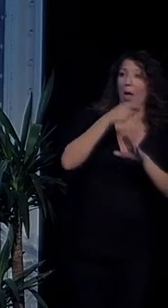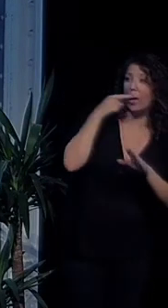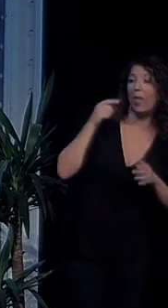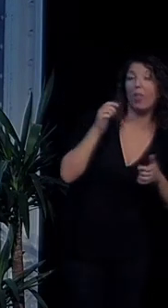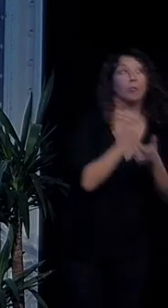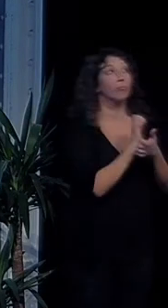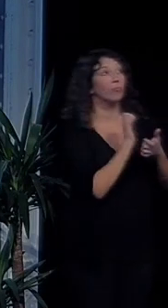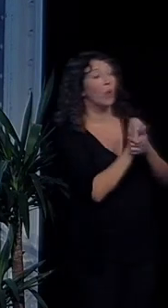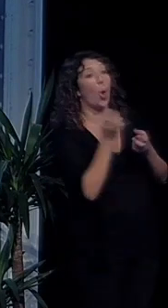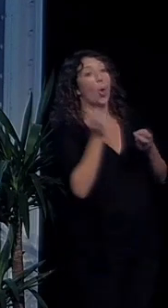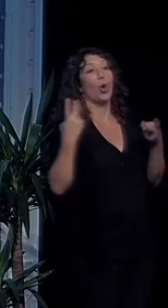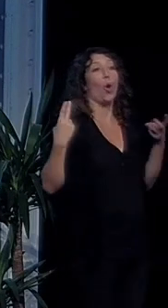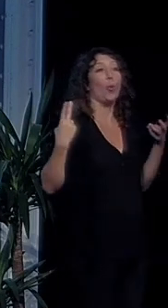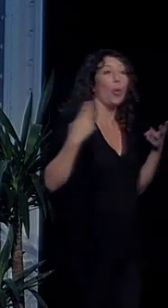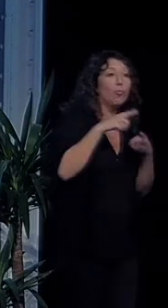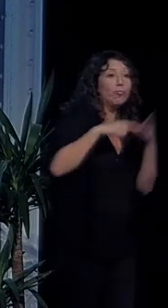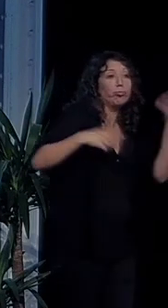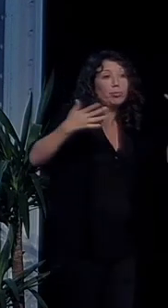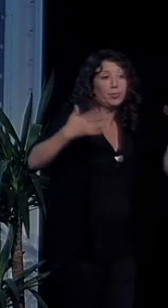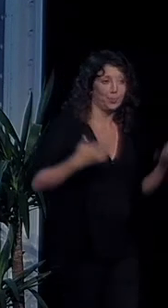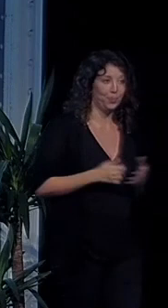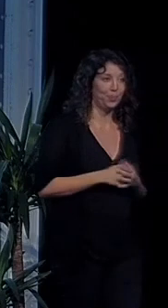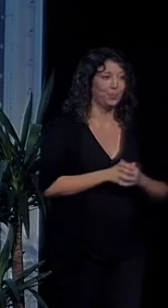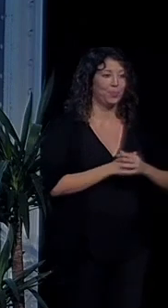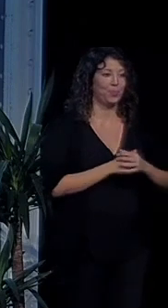o el novio que te dice él.